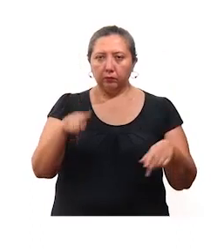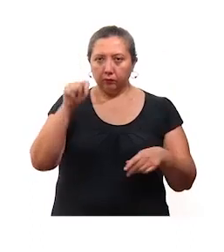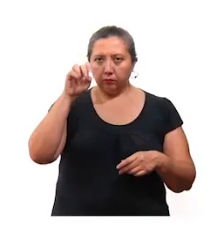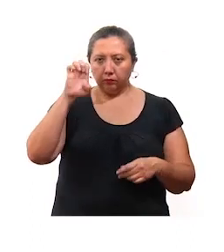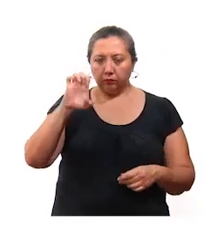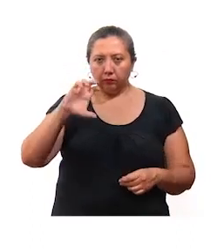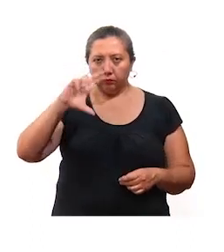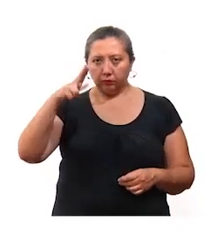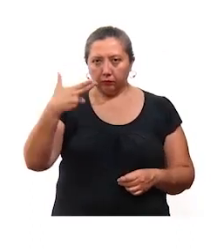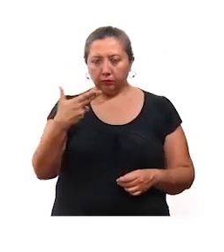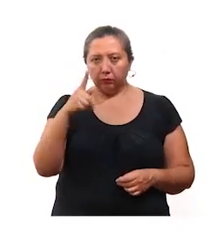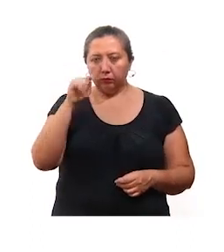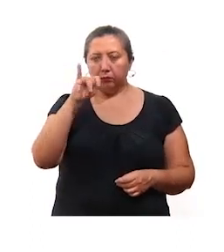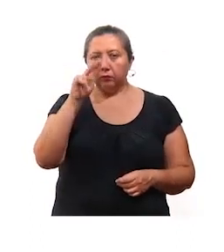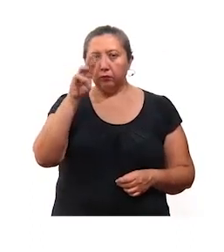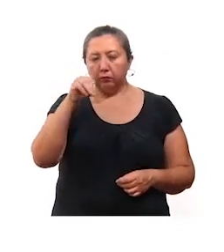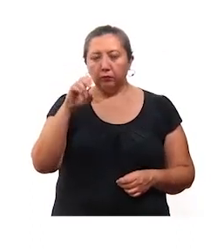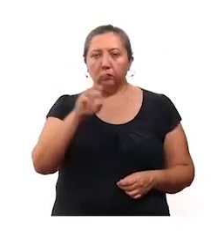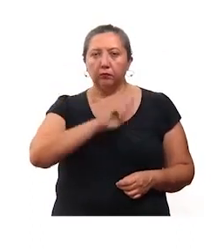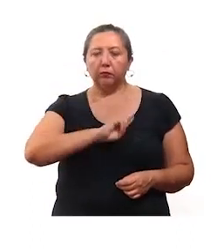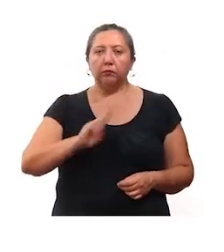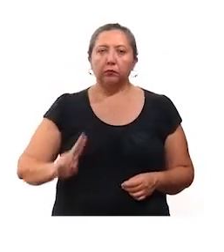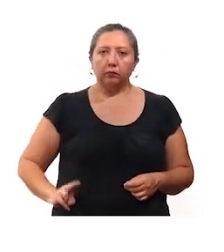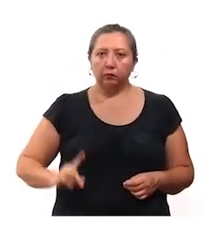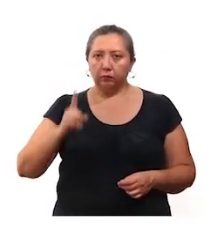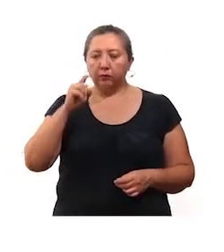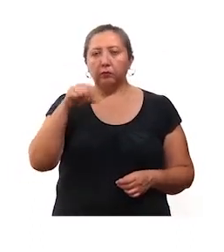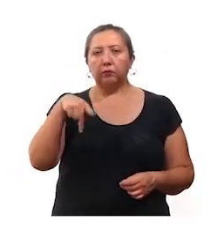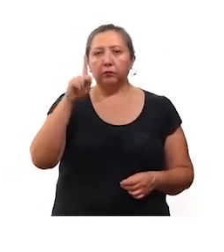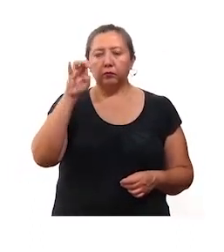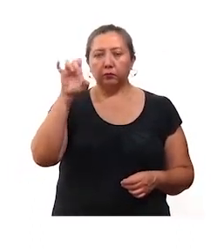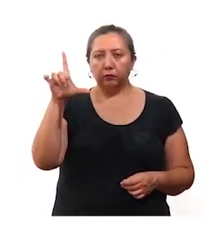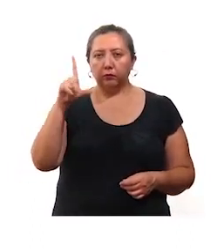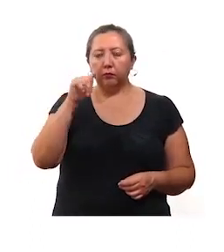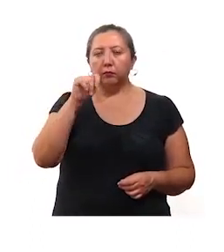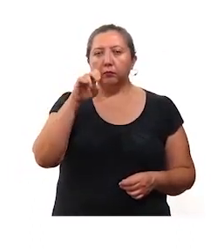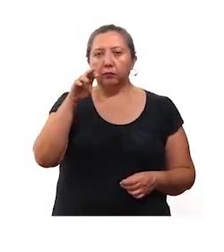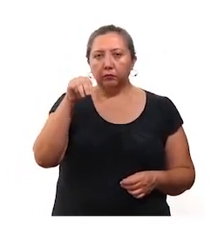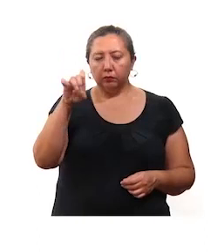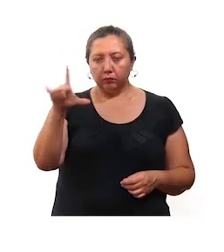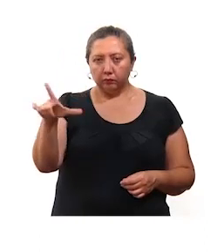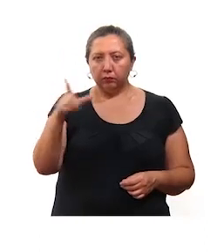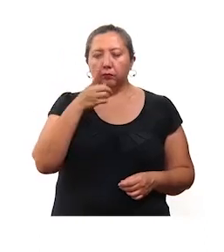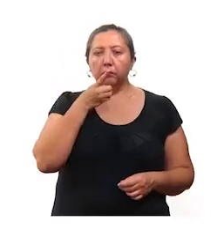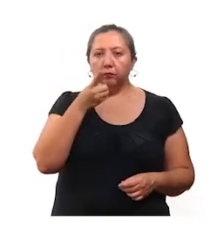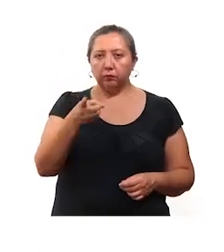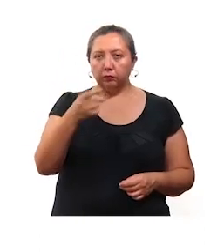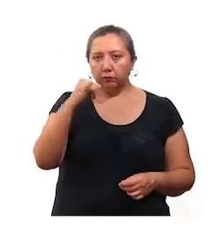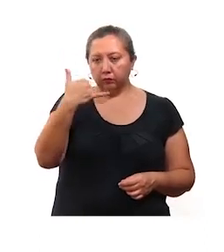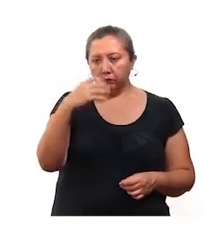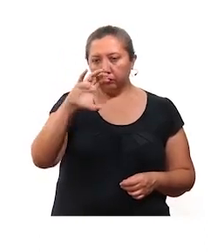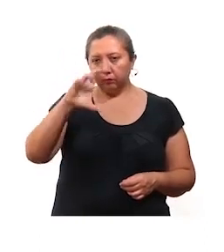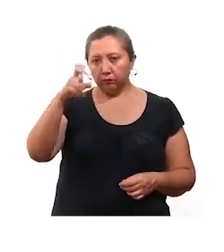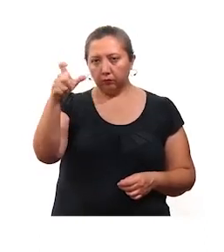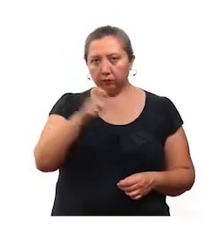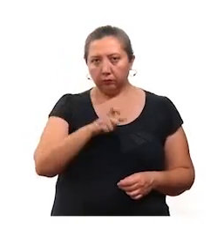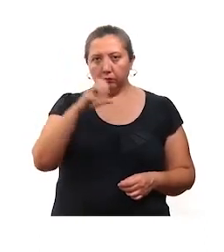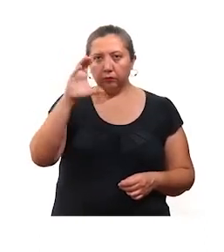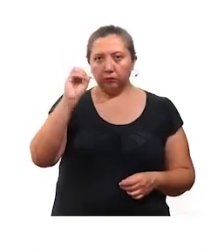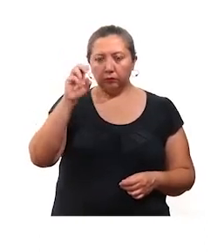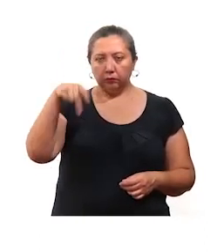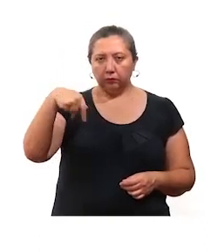Tecó, Ticul, Timucuy y Humán, 1 en Aquil, Calotmul, Chaxiquín, Chemash,